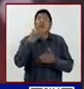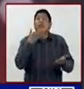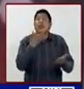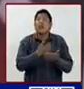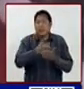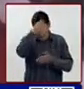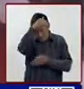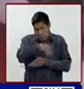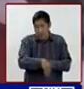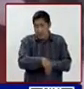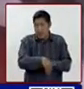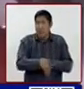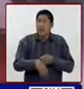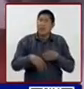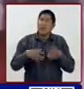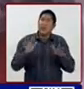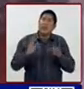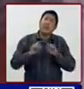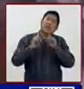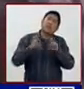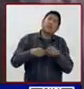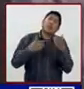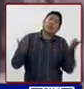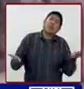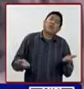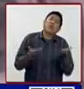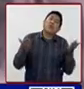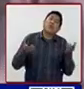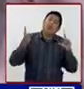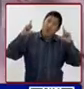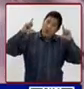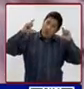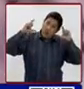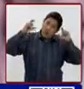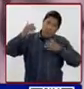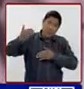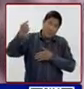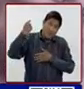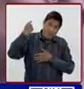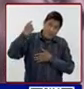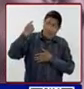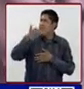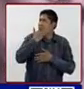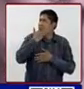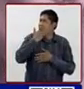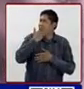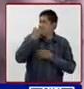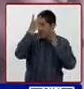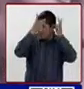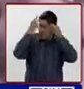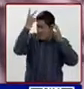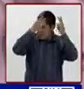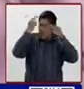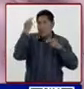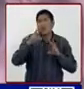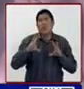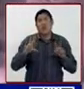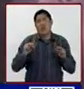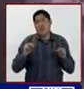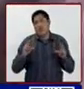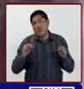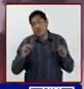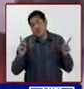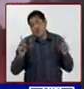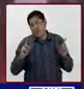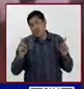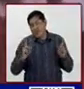a ti y a todo el país. De pronto se preguntan dónde estoy. Por las fotos que tengo aquí atrás, tú me dirás, bueno, quizás es un salón de belleza. Pero no, no es